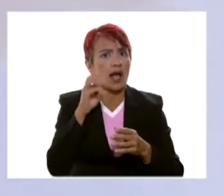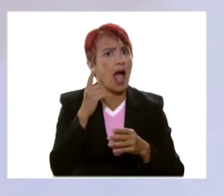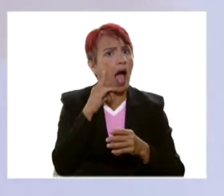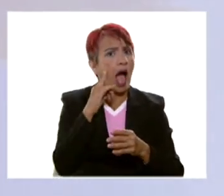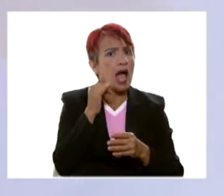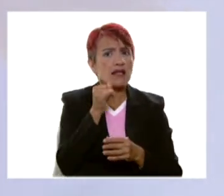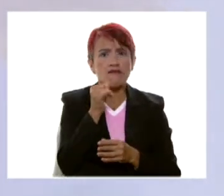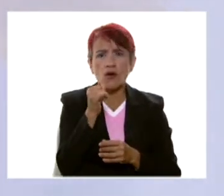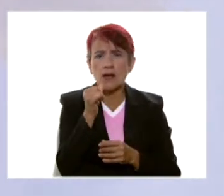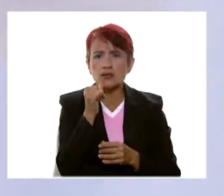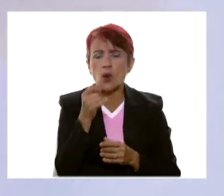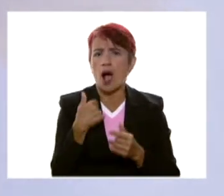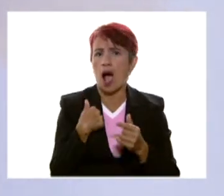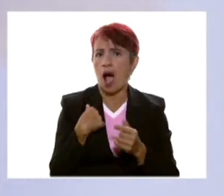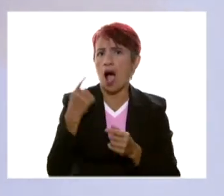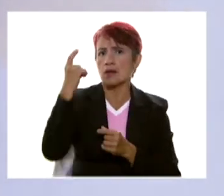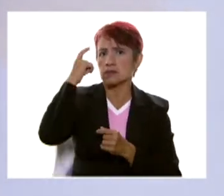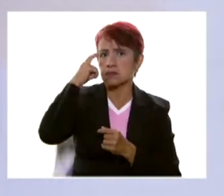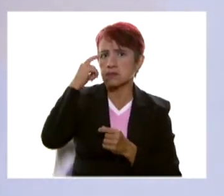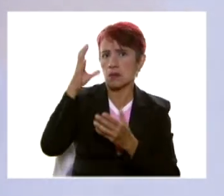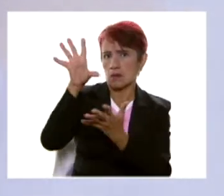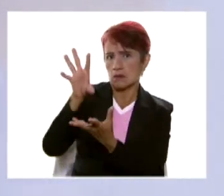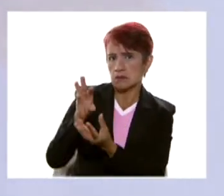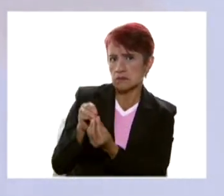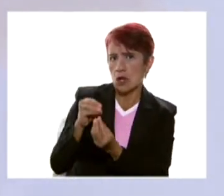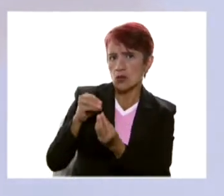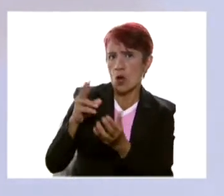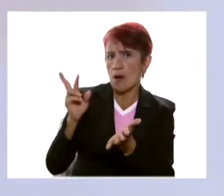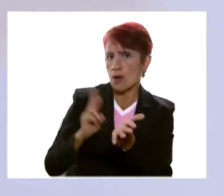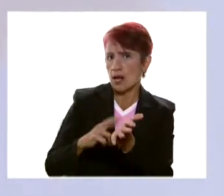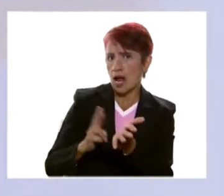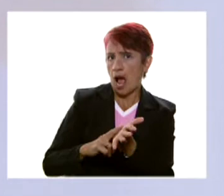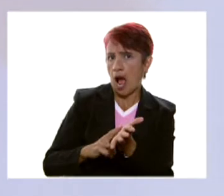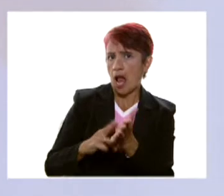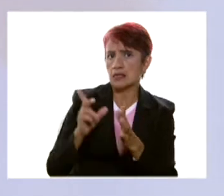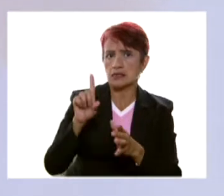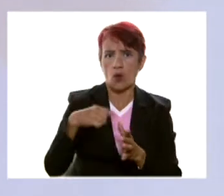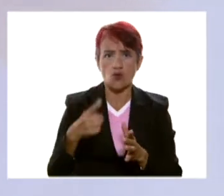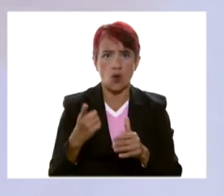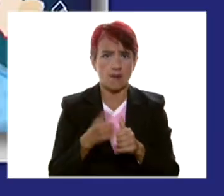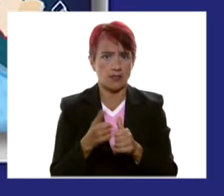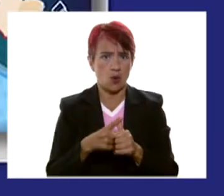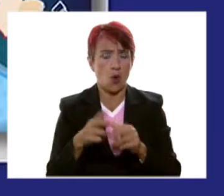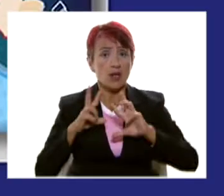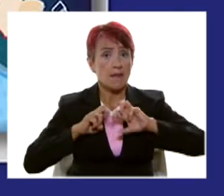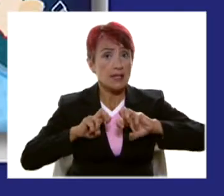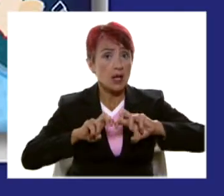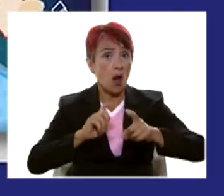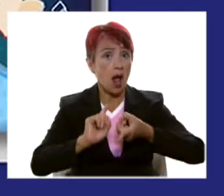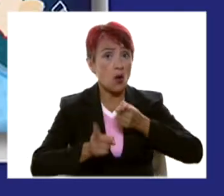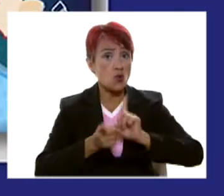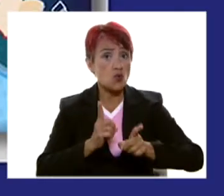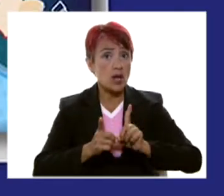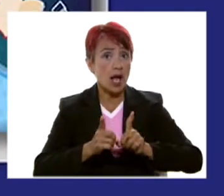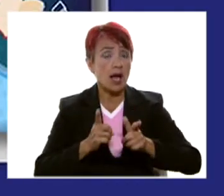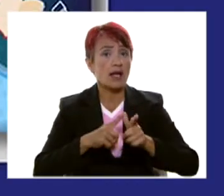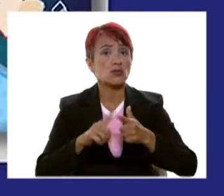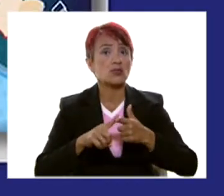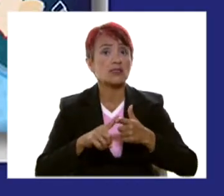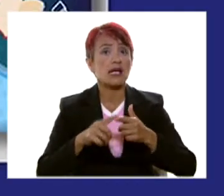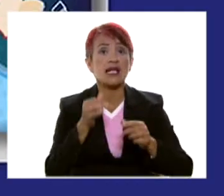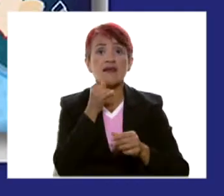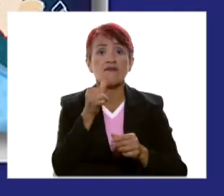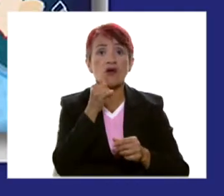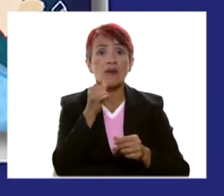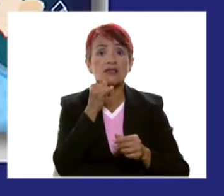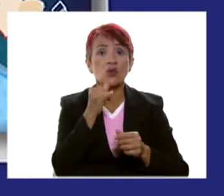como tal, estoy suponiendo, pero a la vez puede ser real desde un principio. No necesita investigación alguna, las consecuencias se derivan de los